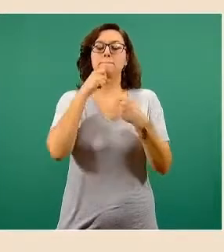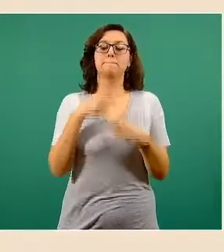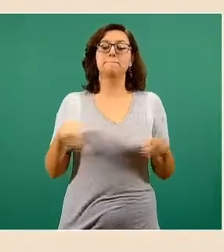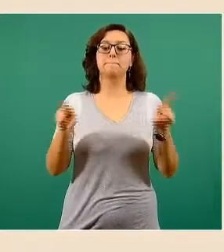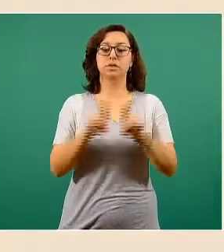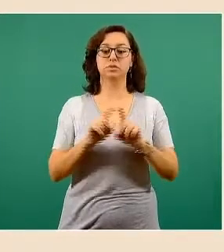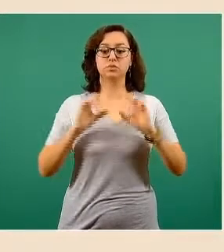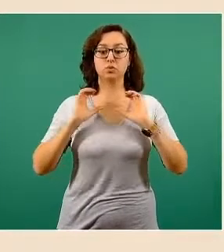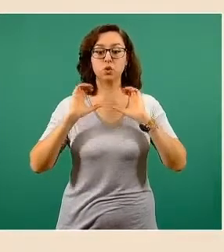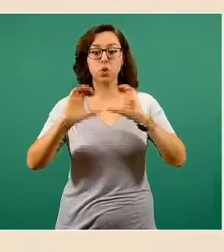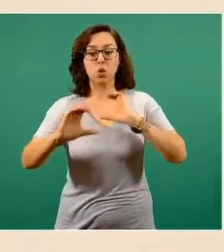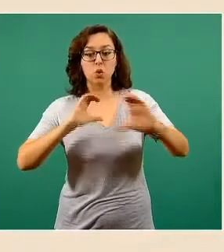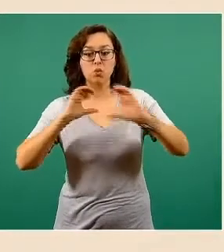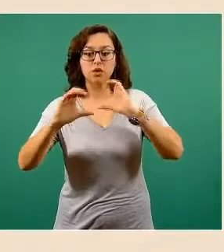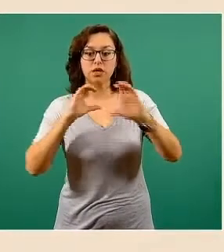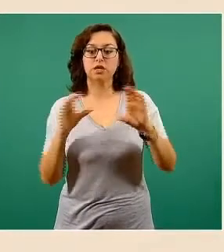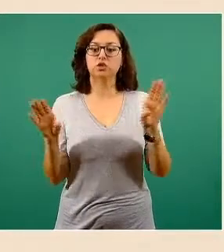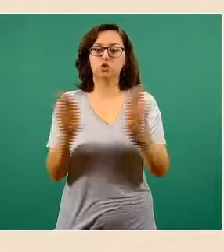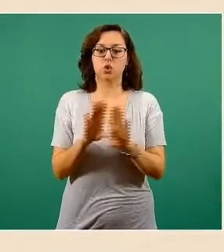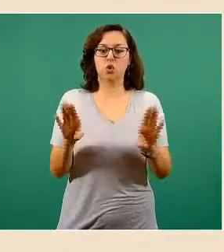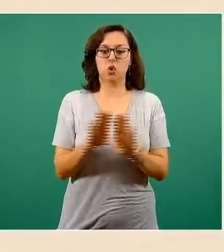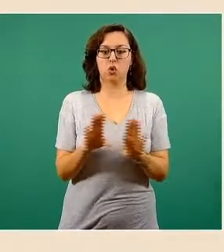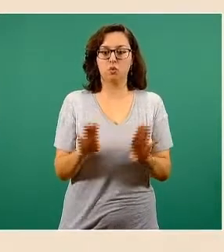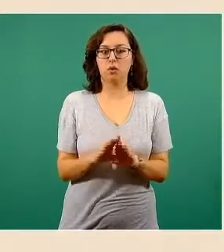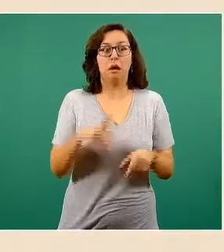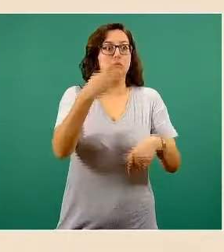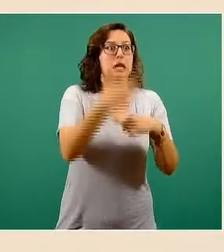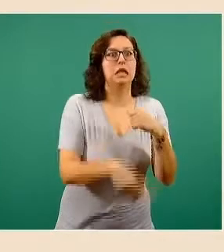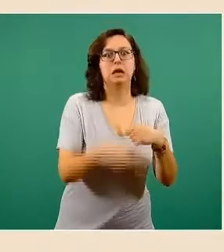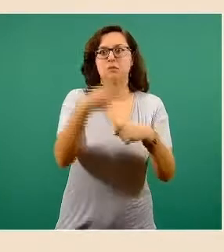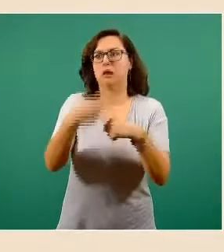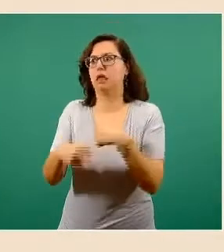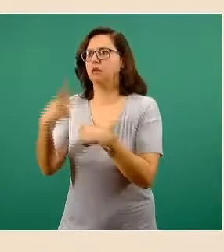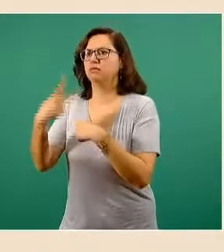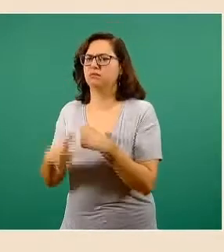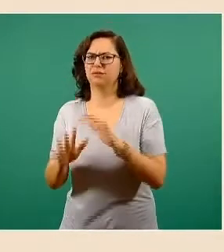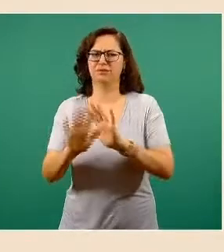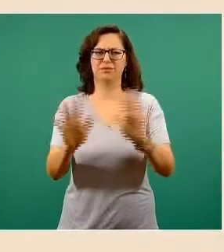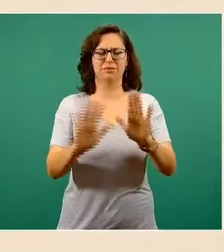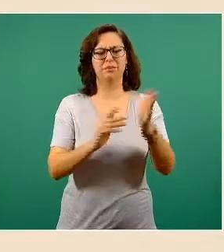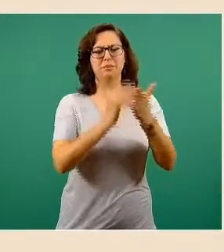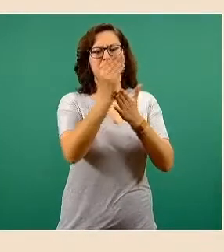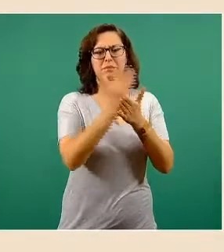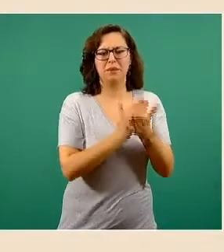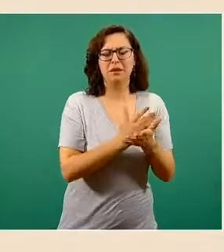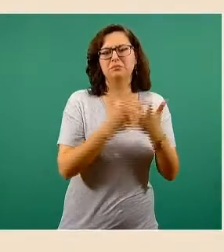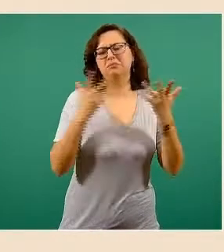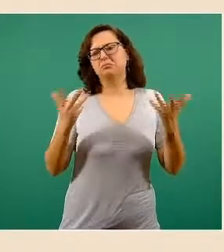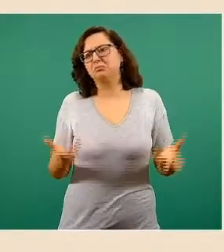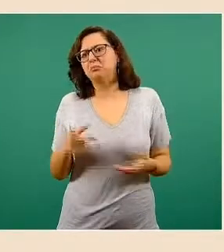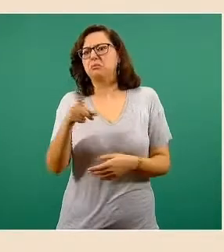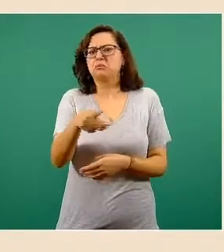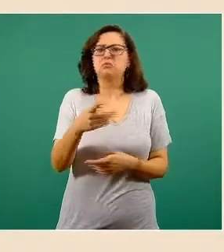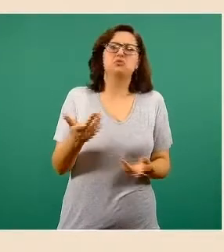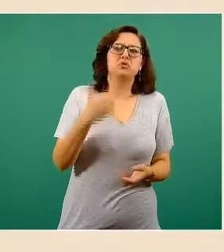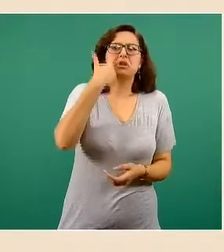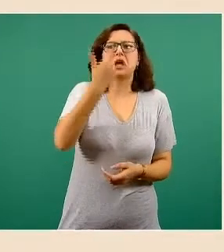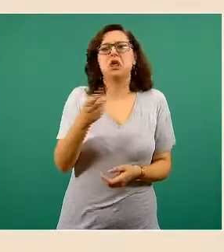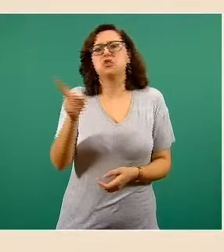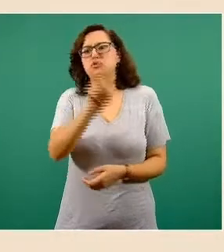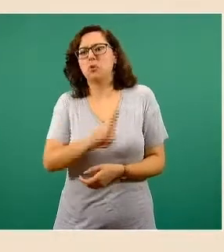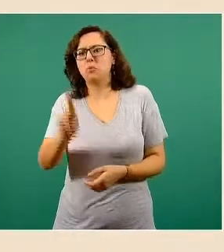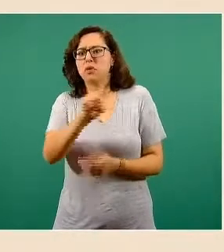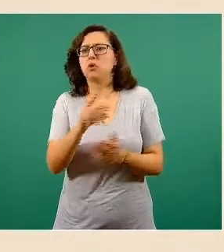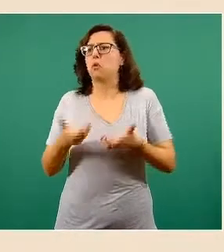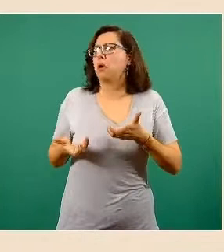esta percepción de riesgo y que le transmitan a la ciudadanía que salir a la calle los domingos a utilizar las vías recreativas es